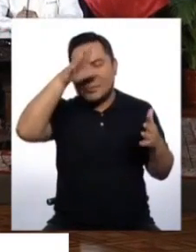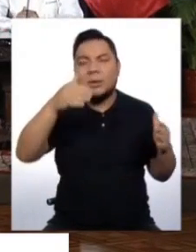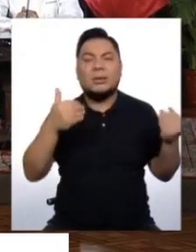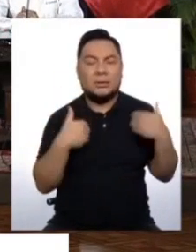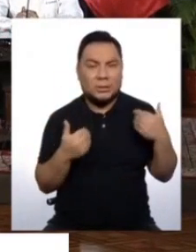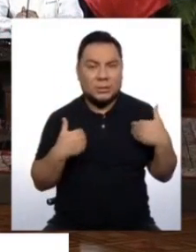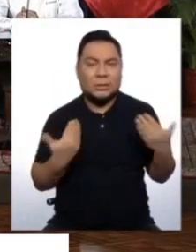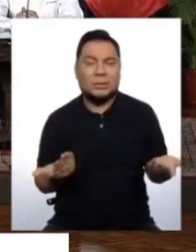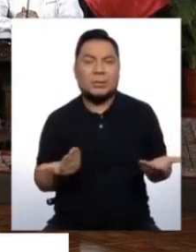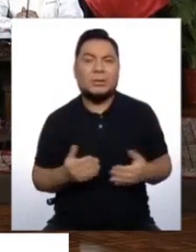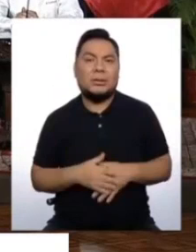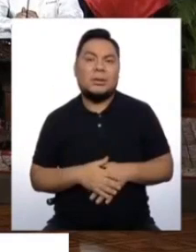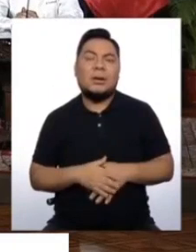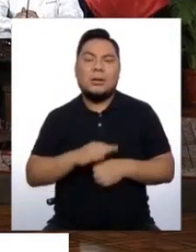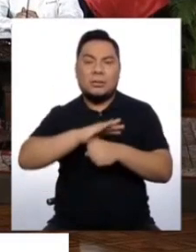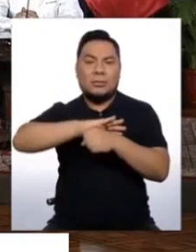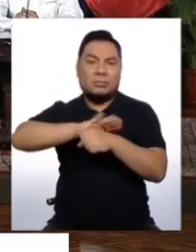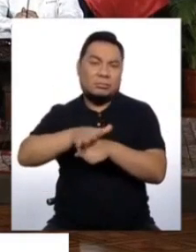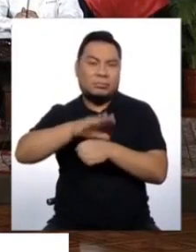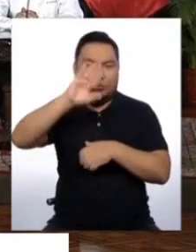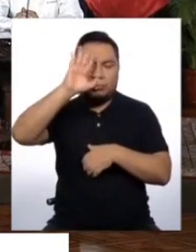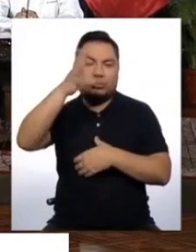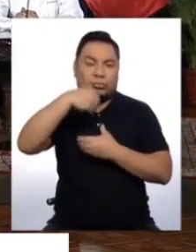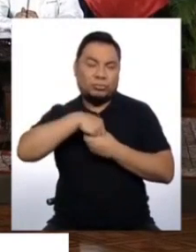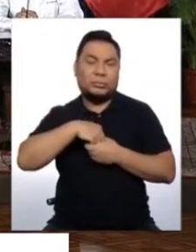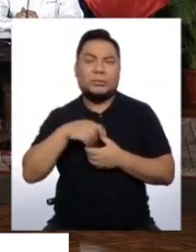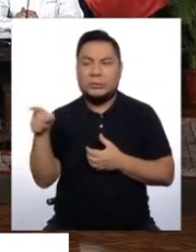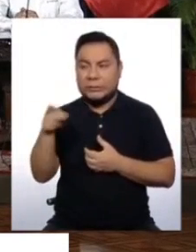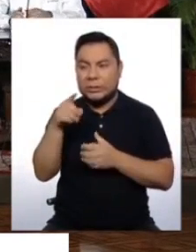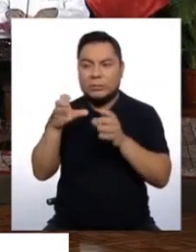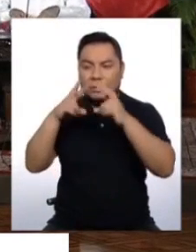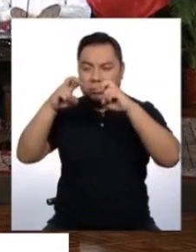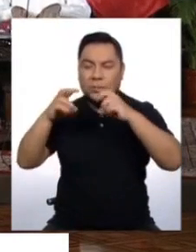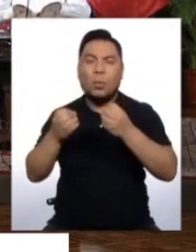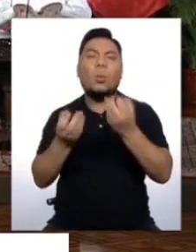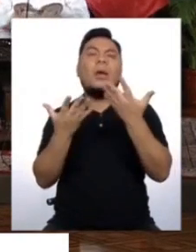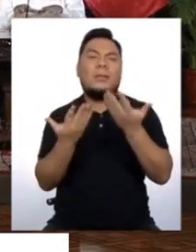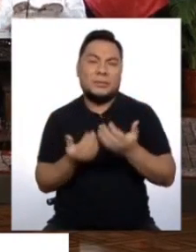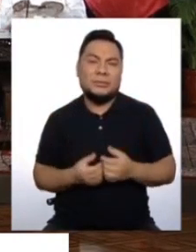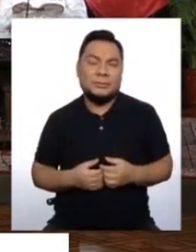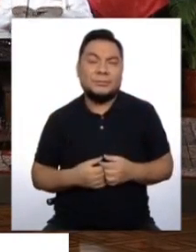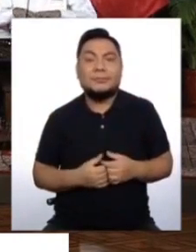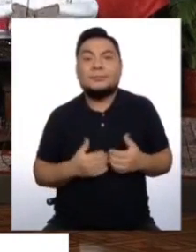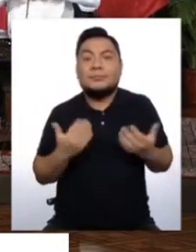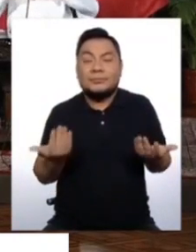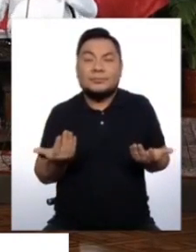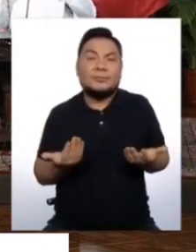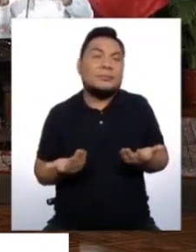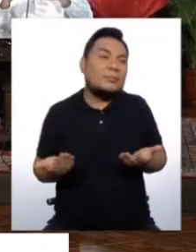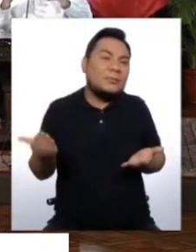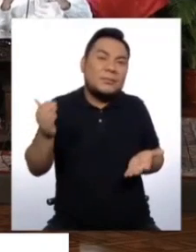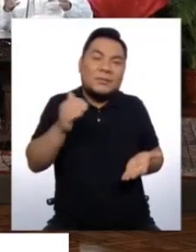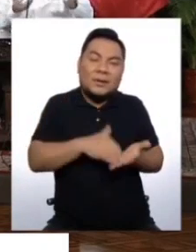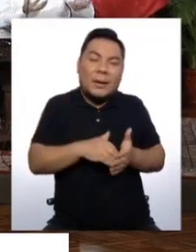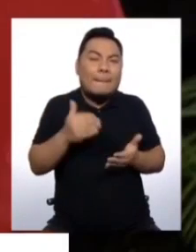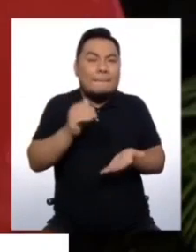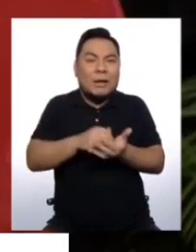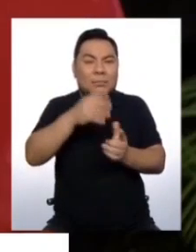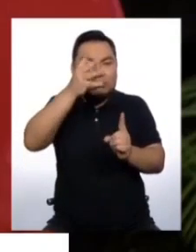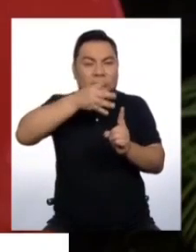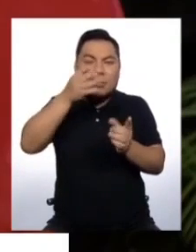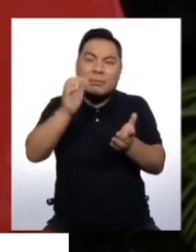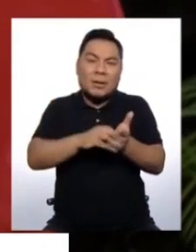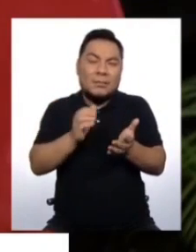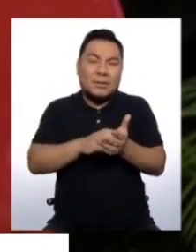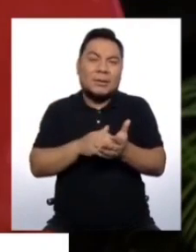tienen COVID en su organismo. Entonces, el hacer mayor cantidad de pruebas nos permite tener